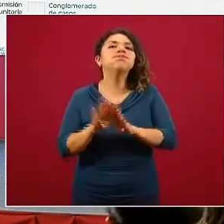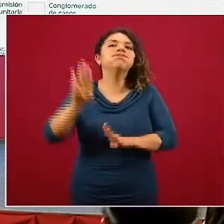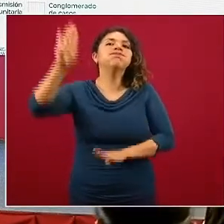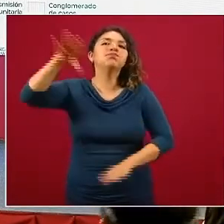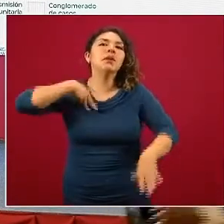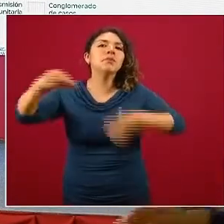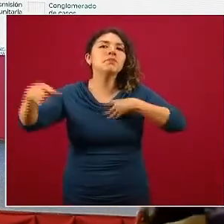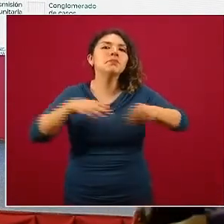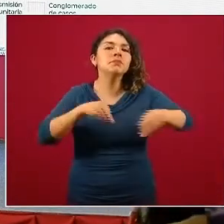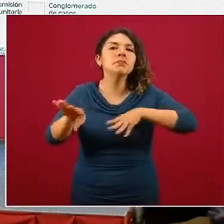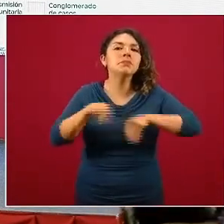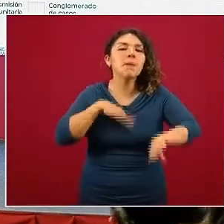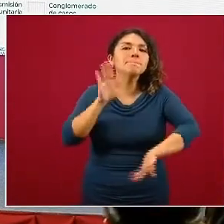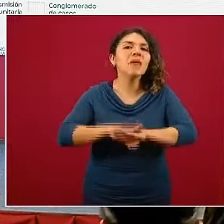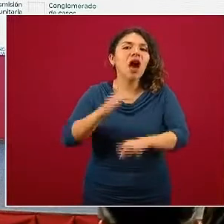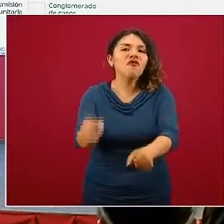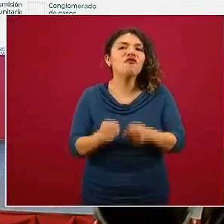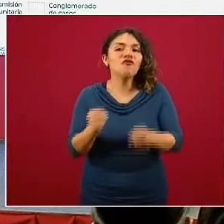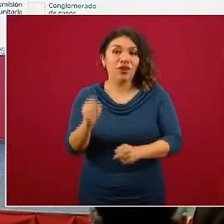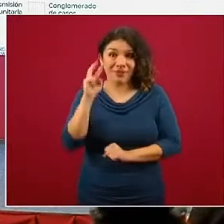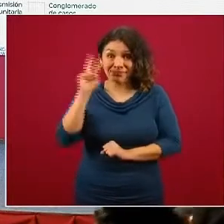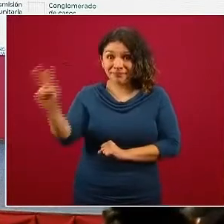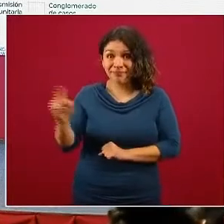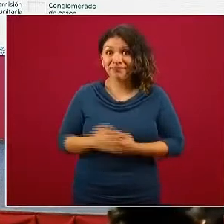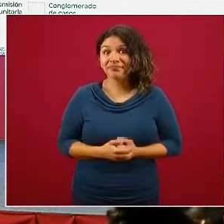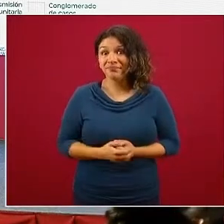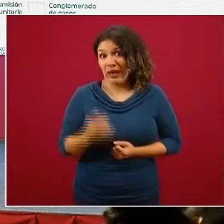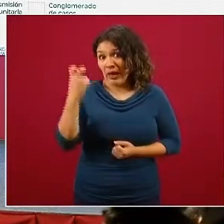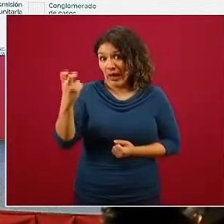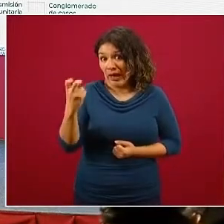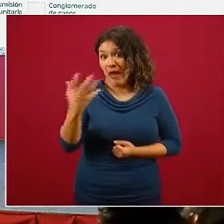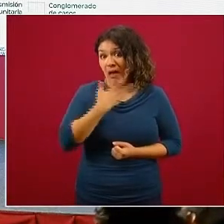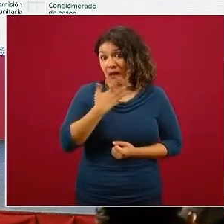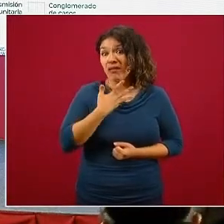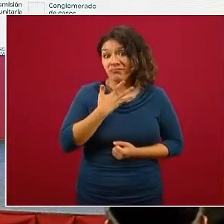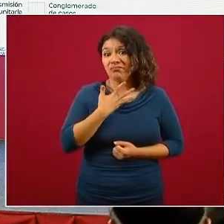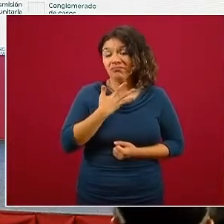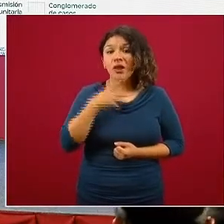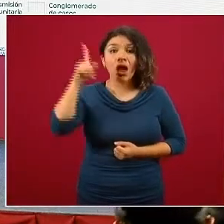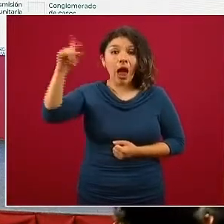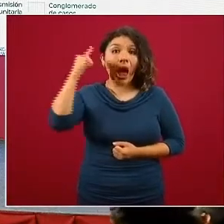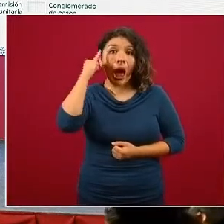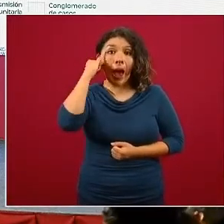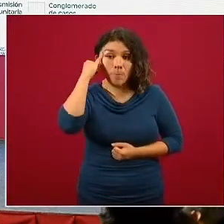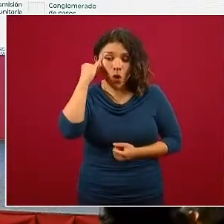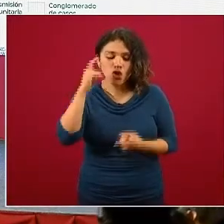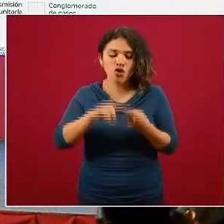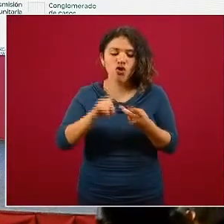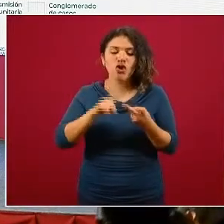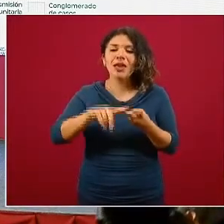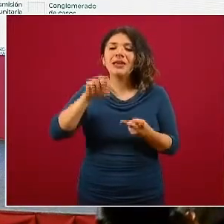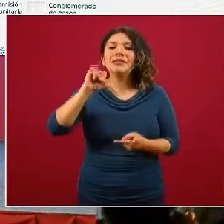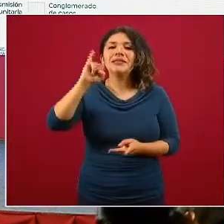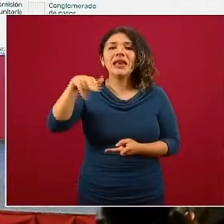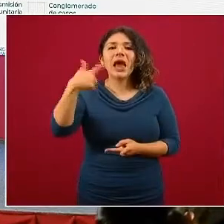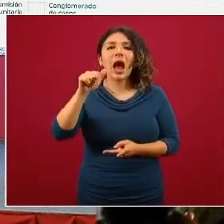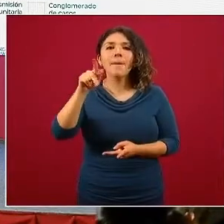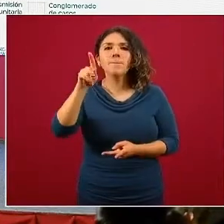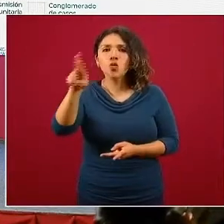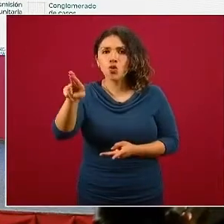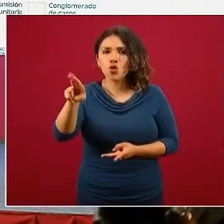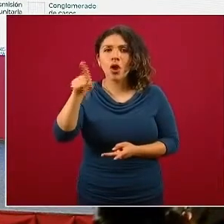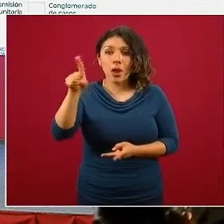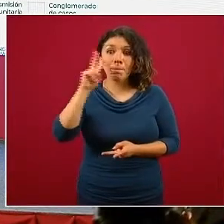incrementar este registro. Esto está marcado, como les comento, en Japón. En Singapur, si bien no es